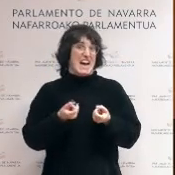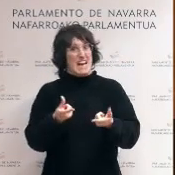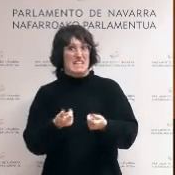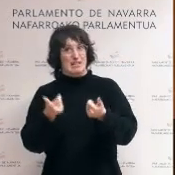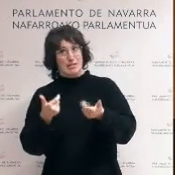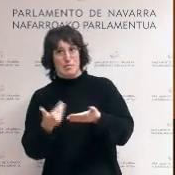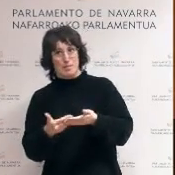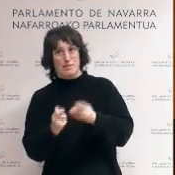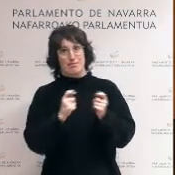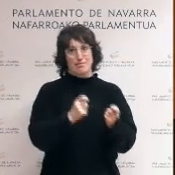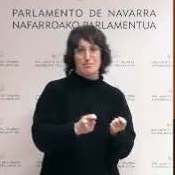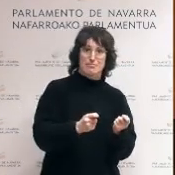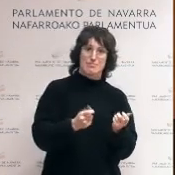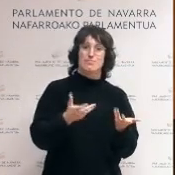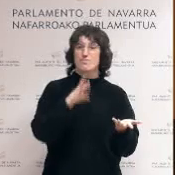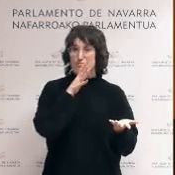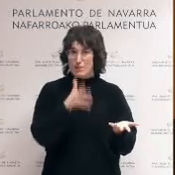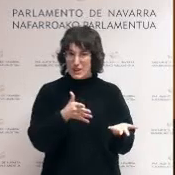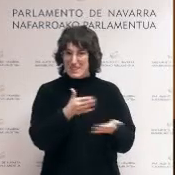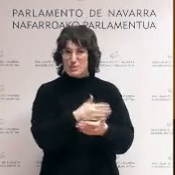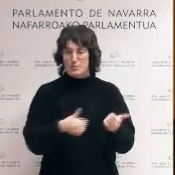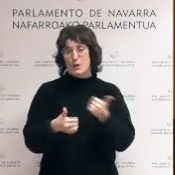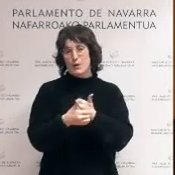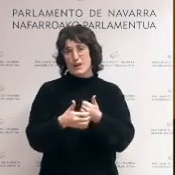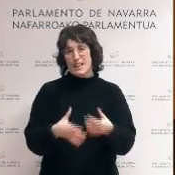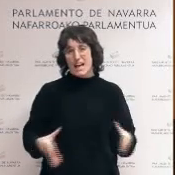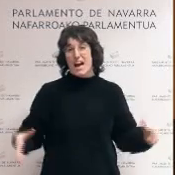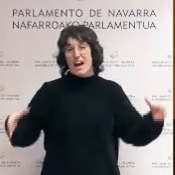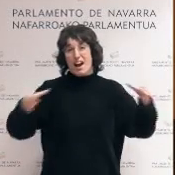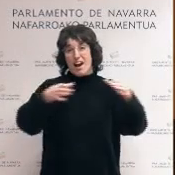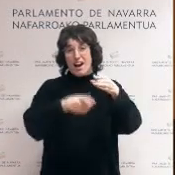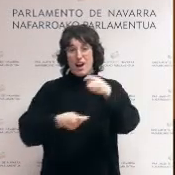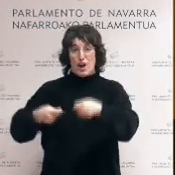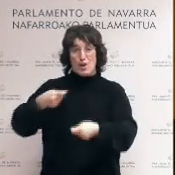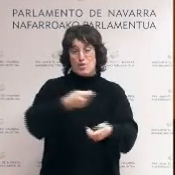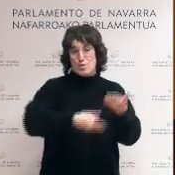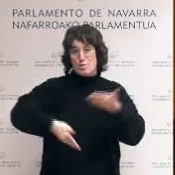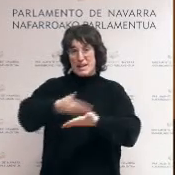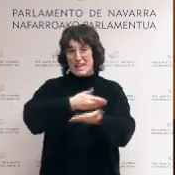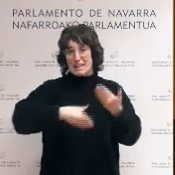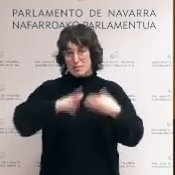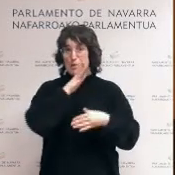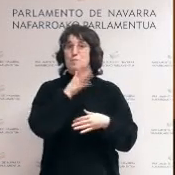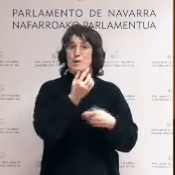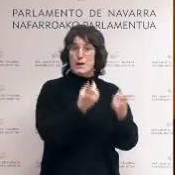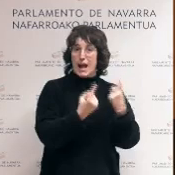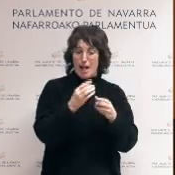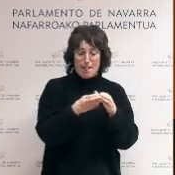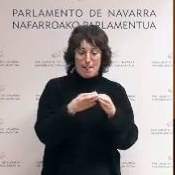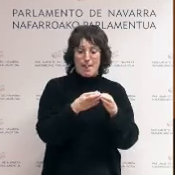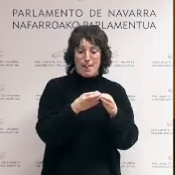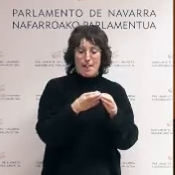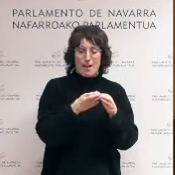eso priorizamos a las cooperativas, porque muchas de ellas, esas explotaciones ya están en cooperativas.